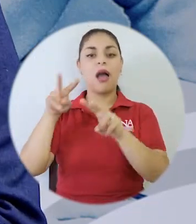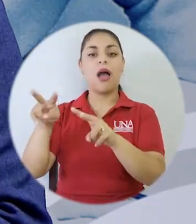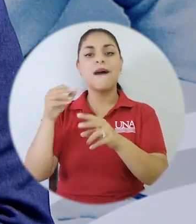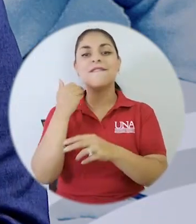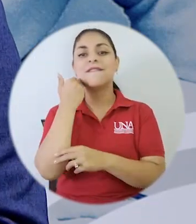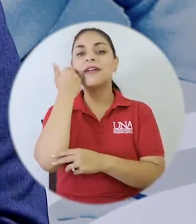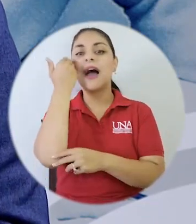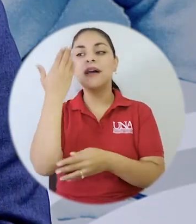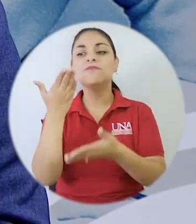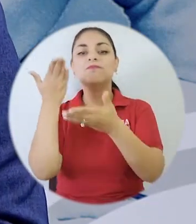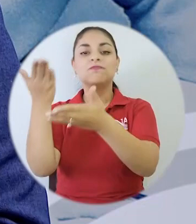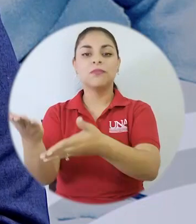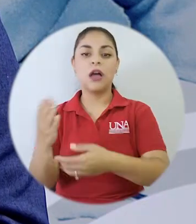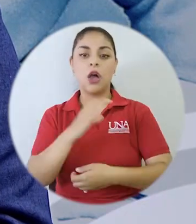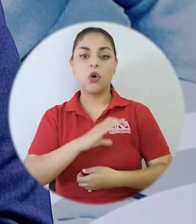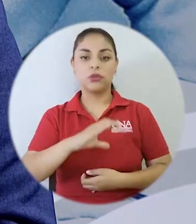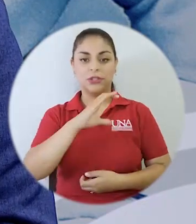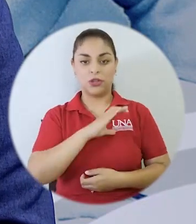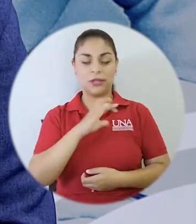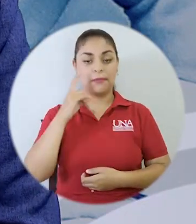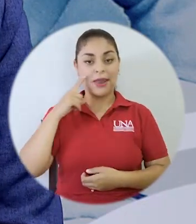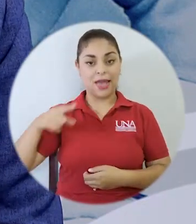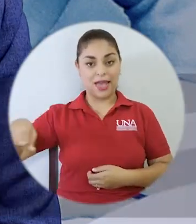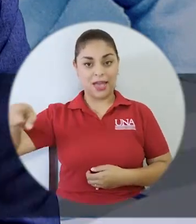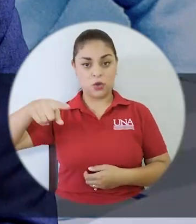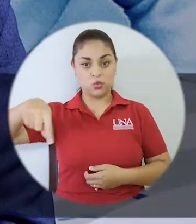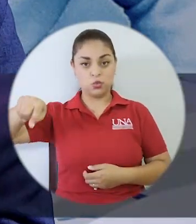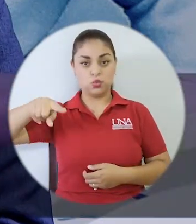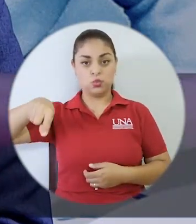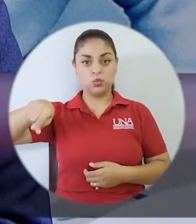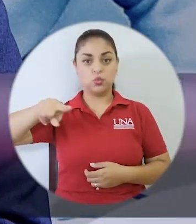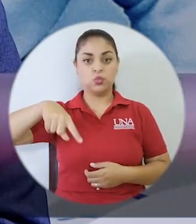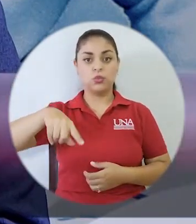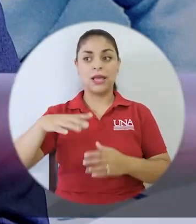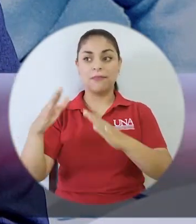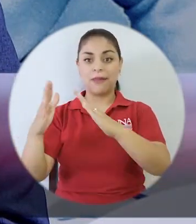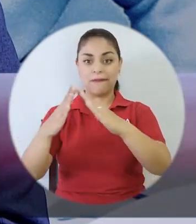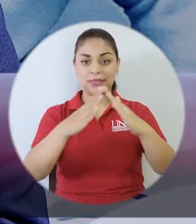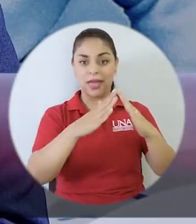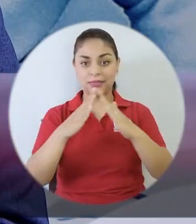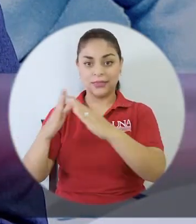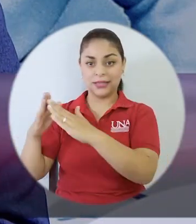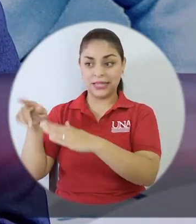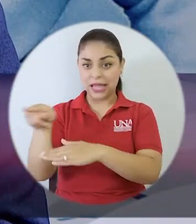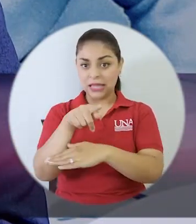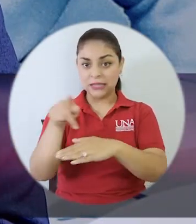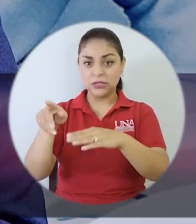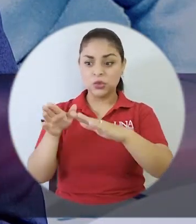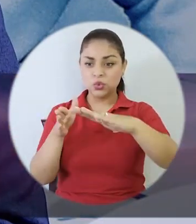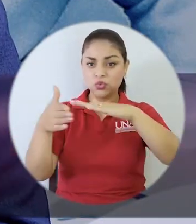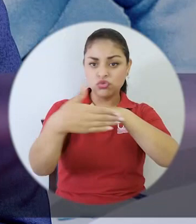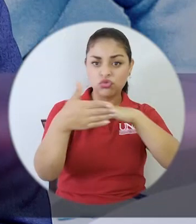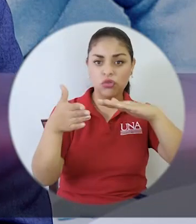vamos a poder facilitar condiciones para que esos habitantes de